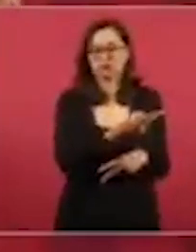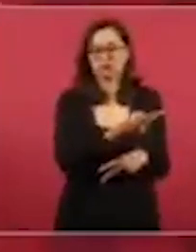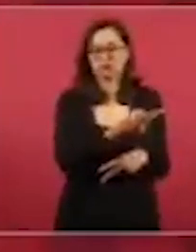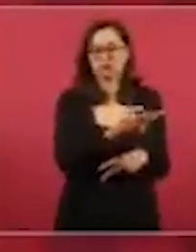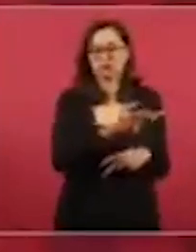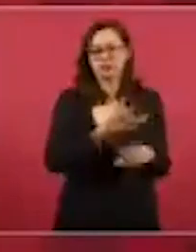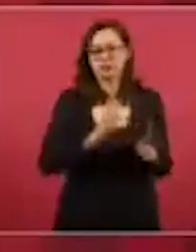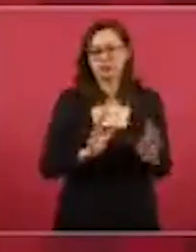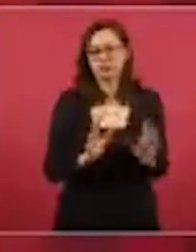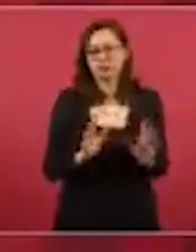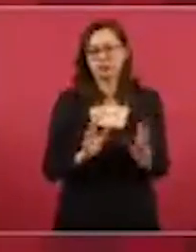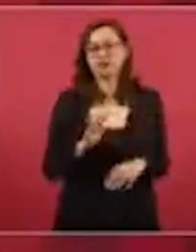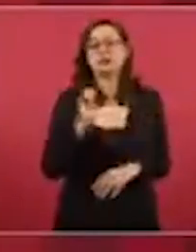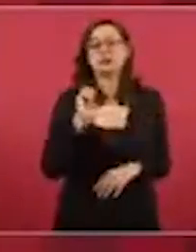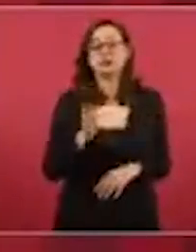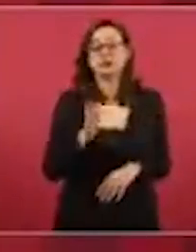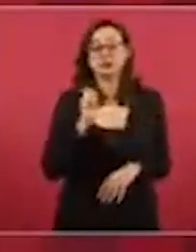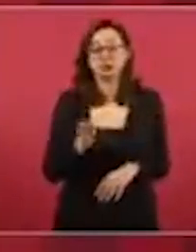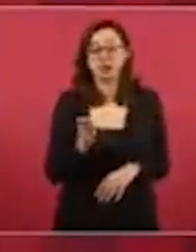te va a interpretar